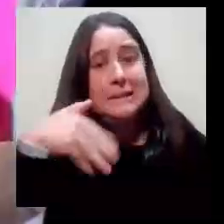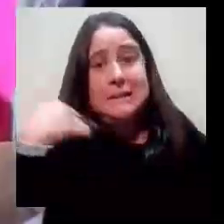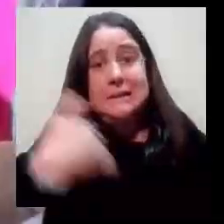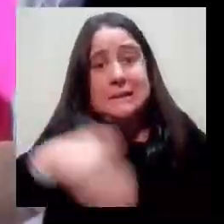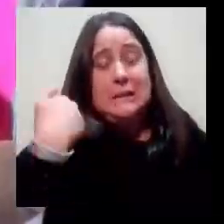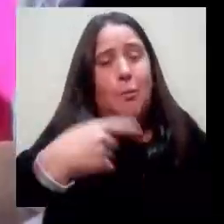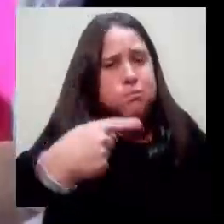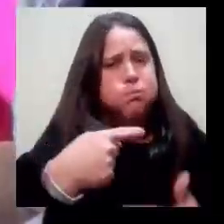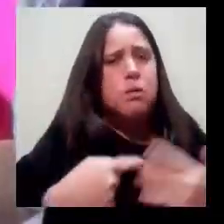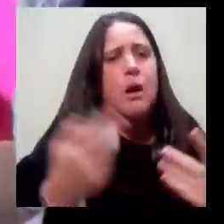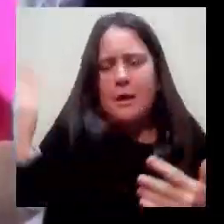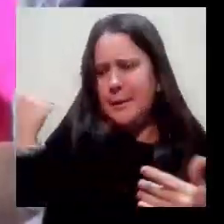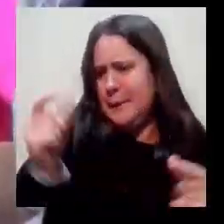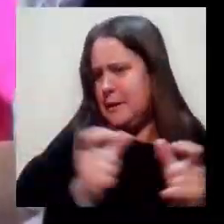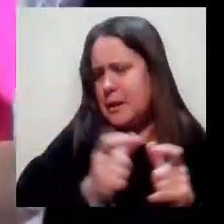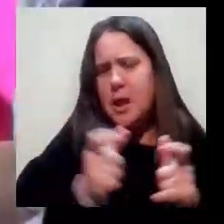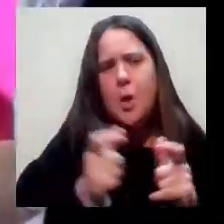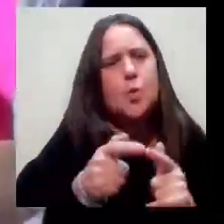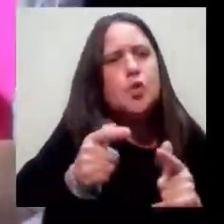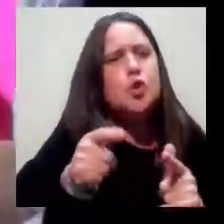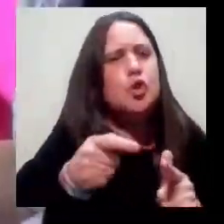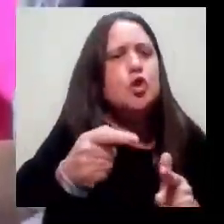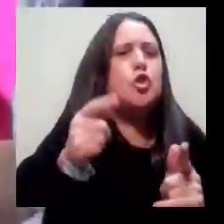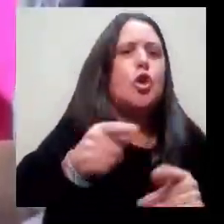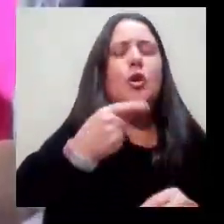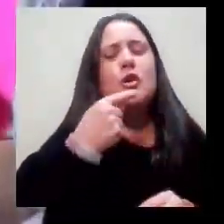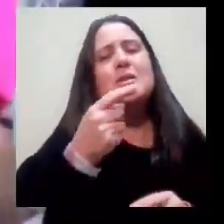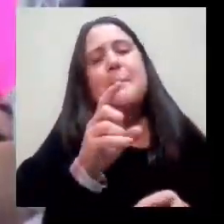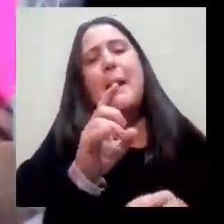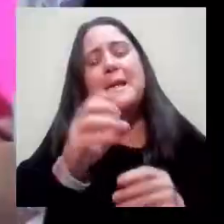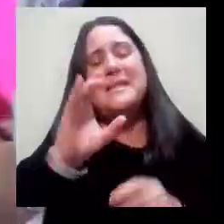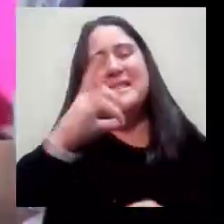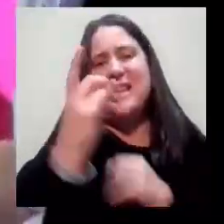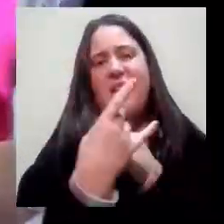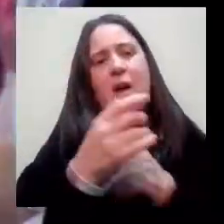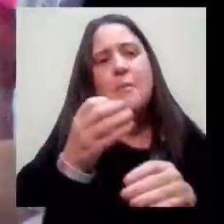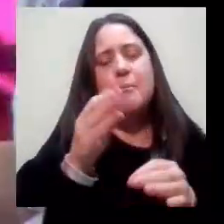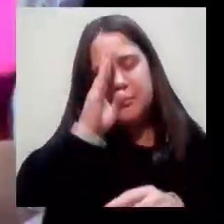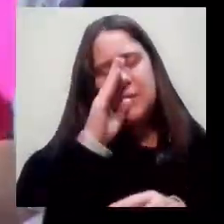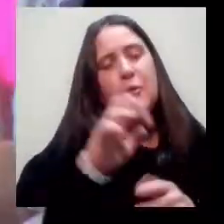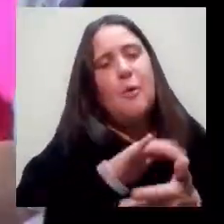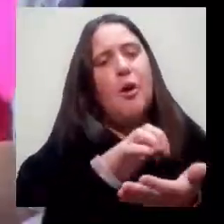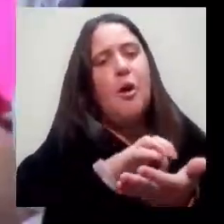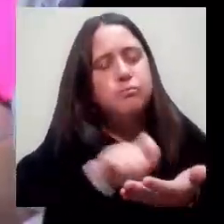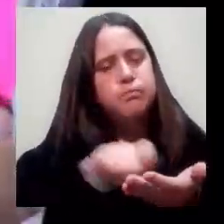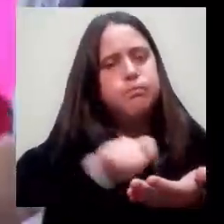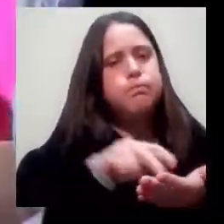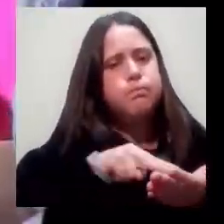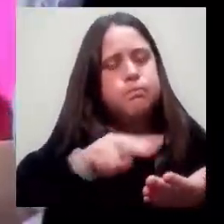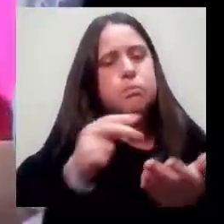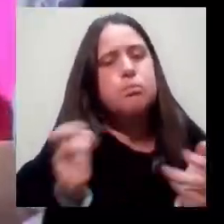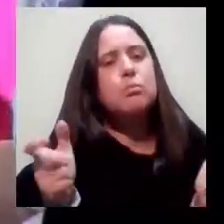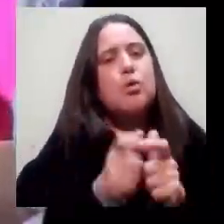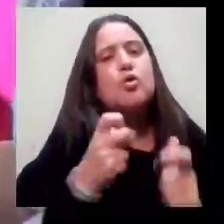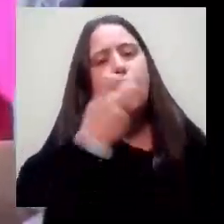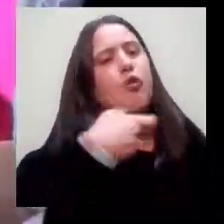tuvimos una reunión por la app Aprenderia de Ceibal, que es de alfabetización inicial, y tuvimos una reunión con las fonoaudiólogas del Pereira